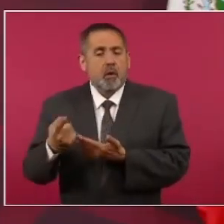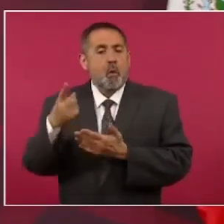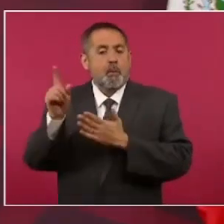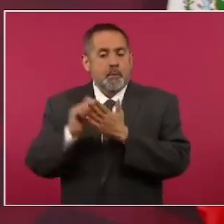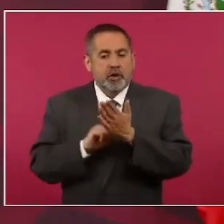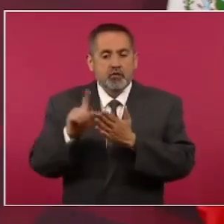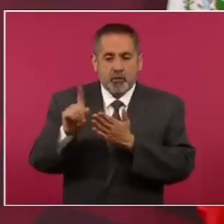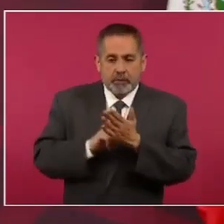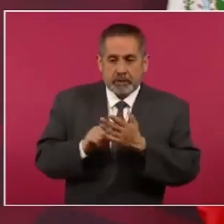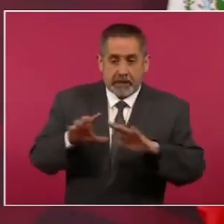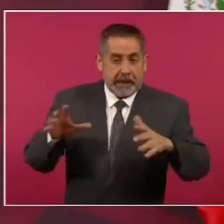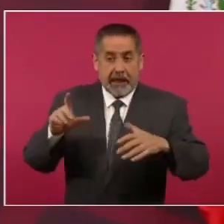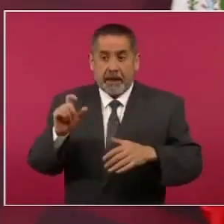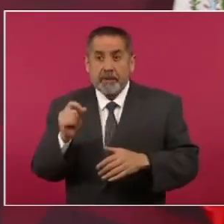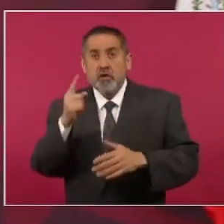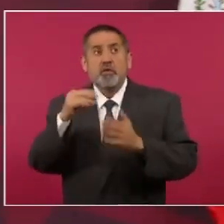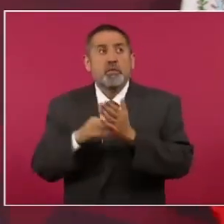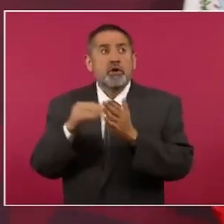de esos